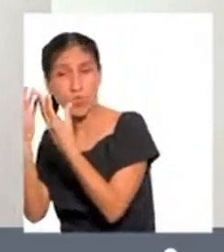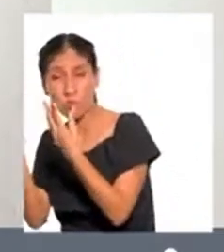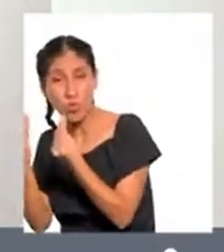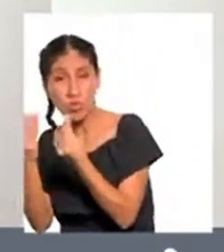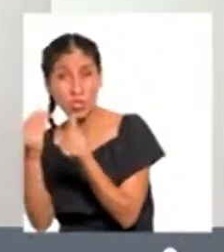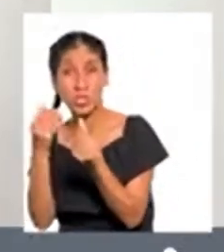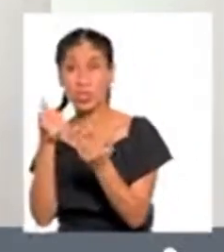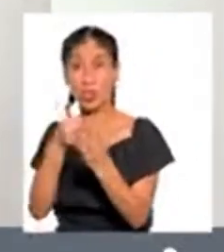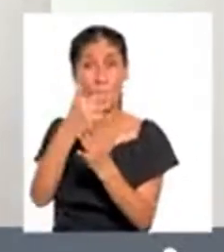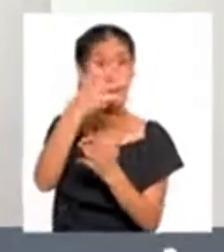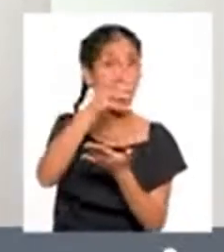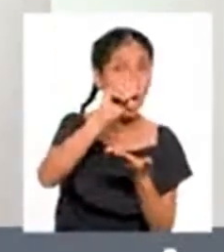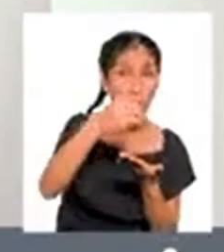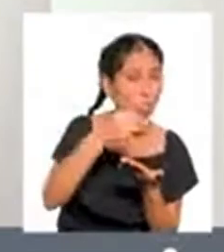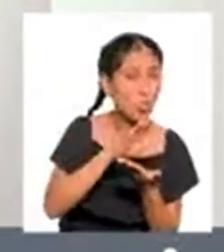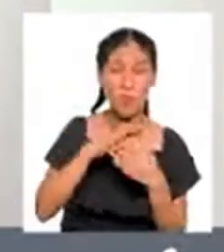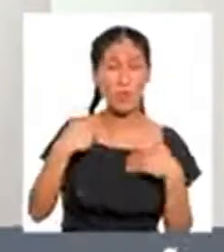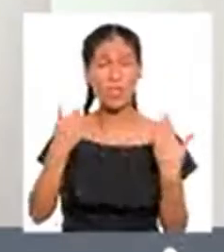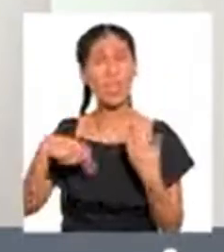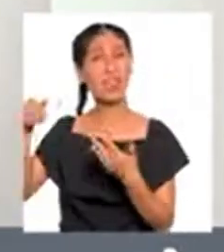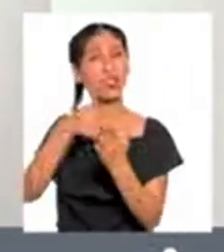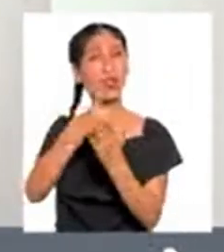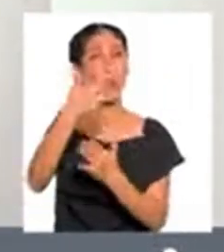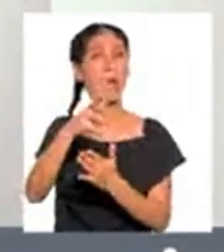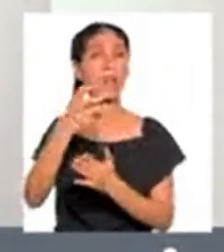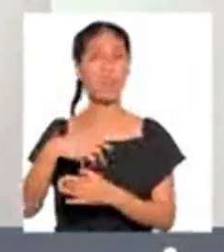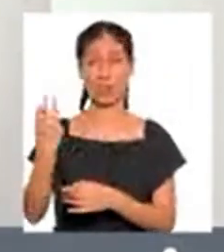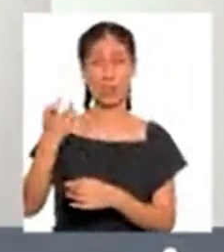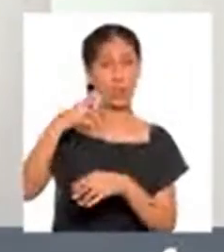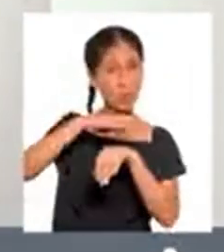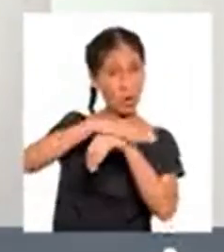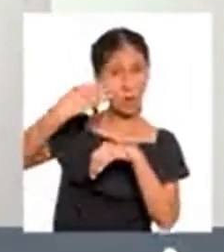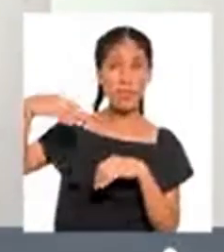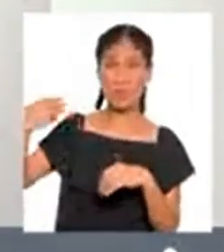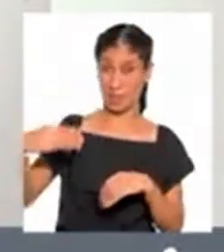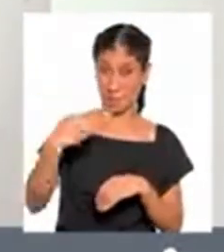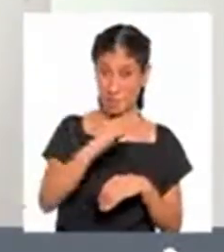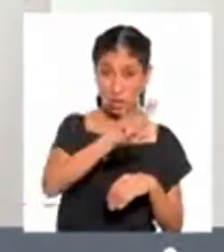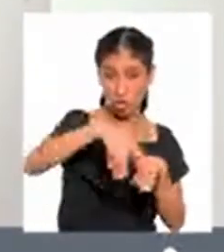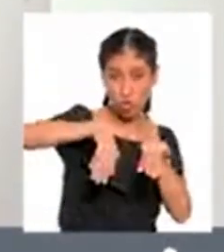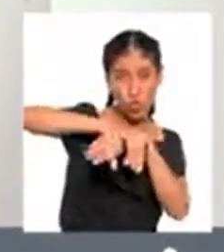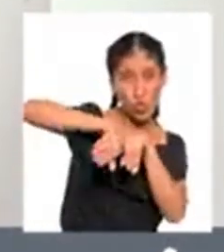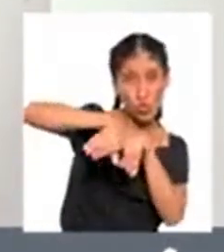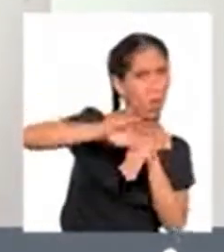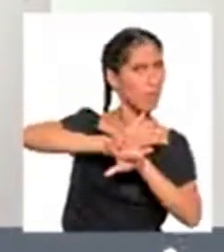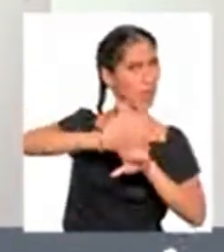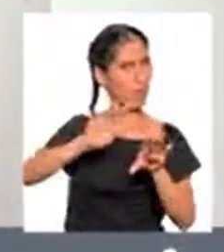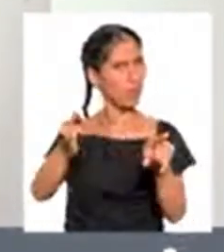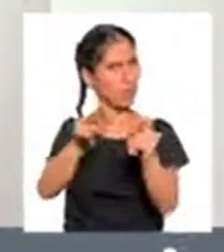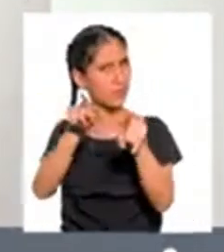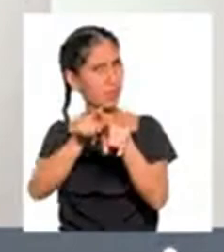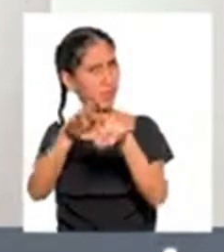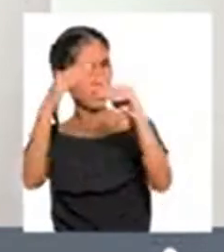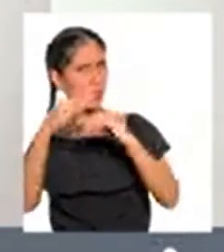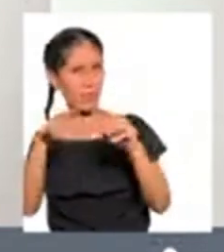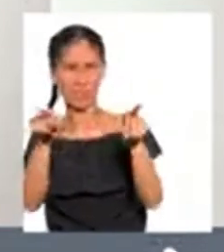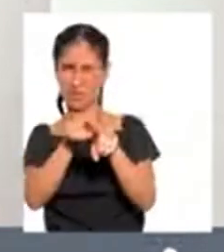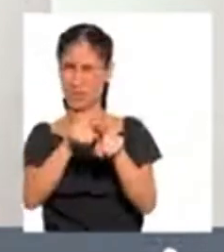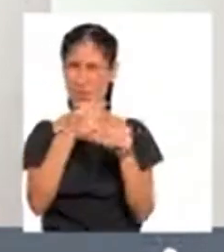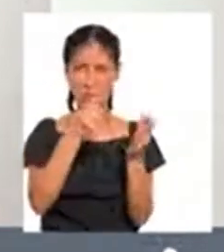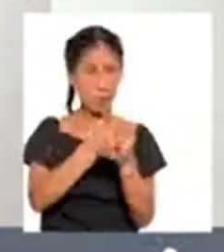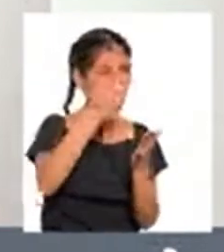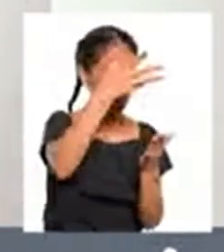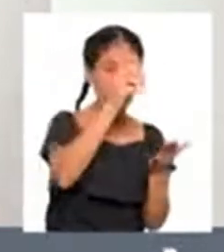de cerdo, cabezas y colas de pescado. Lo que era aún peor, menos de la mitad de la población estaba